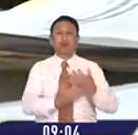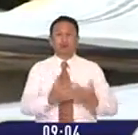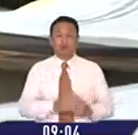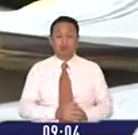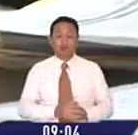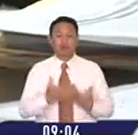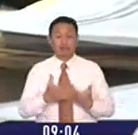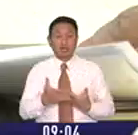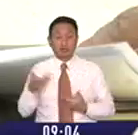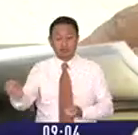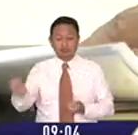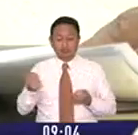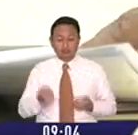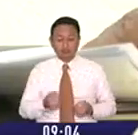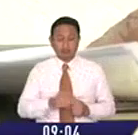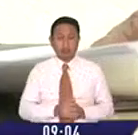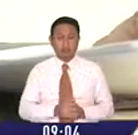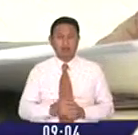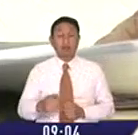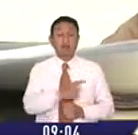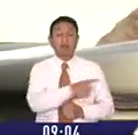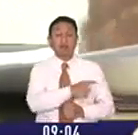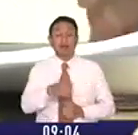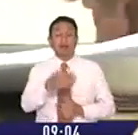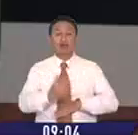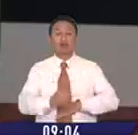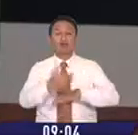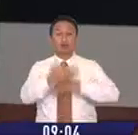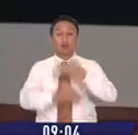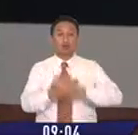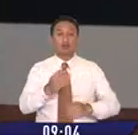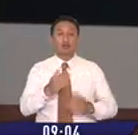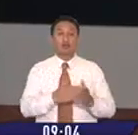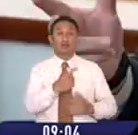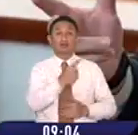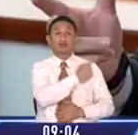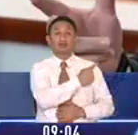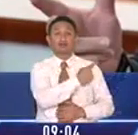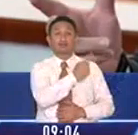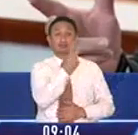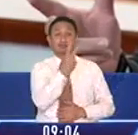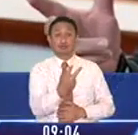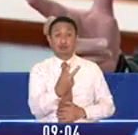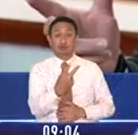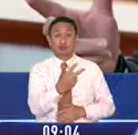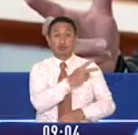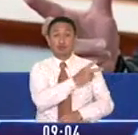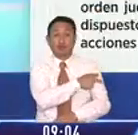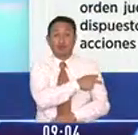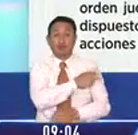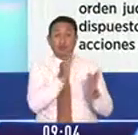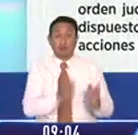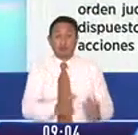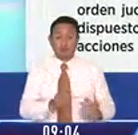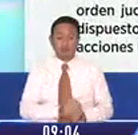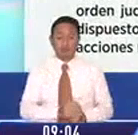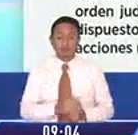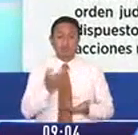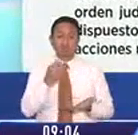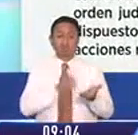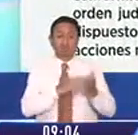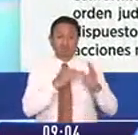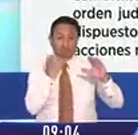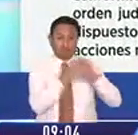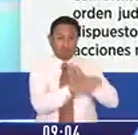recibió la notificación del auto de llamamiento a juicio contra Maribel Barreno y Juan José Morillo y a través de un